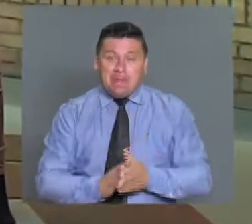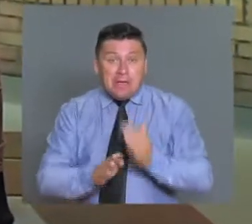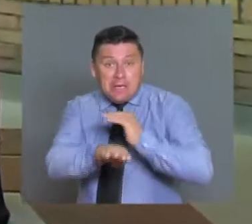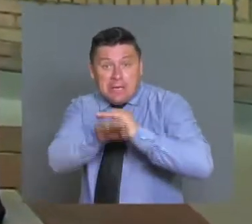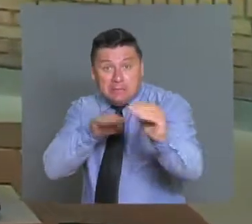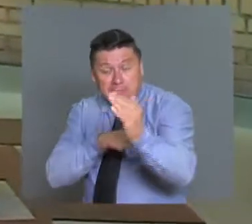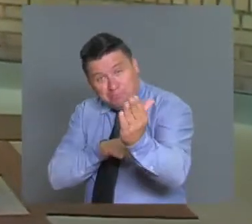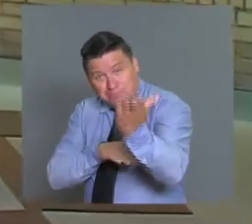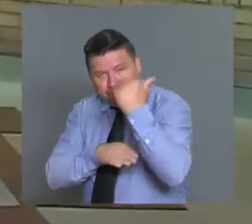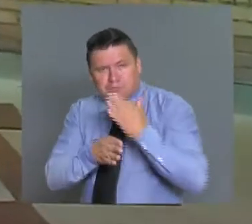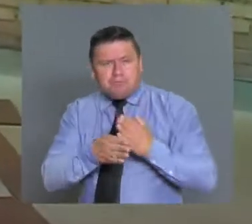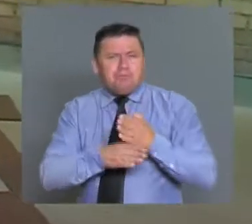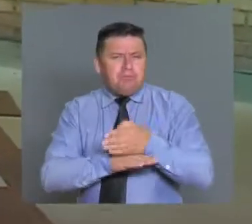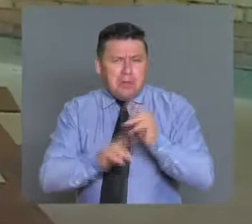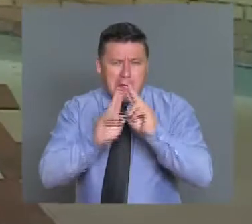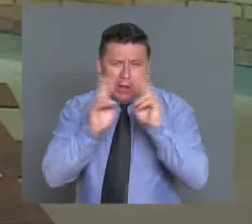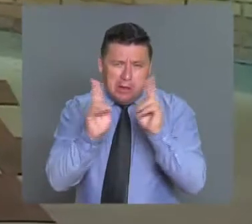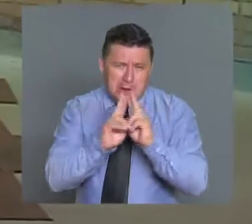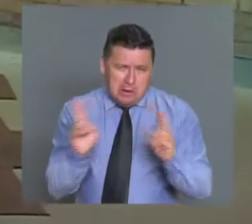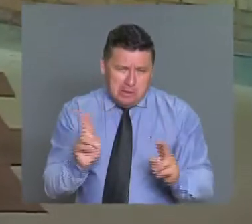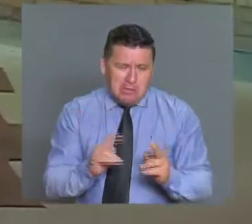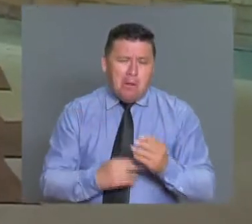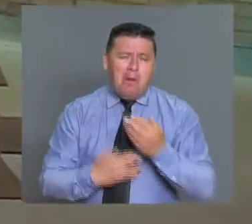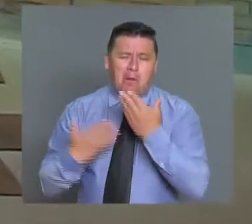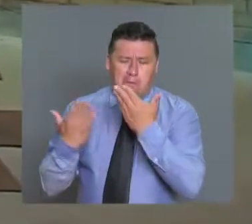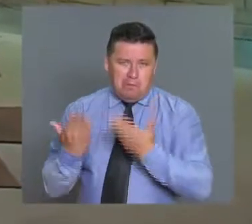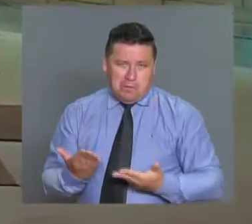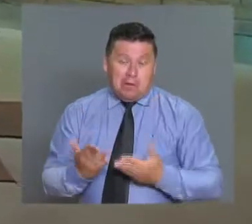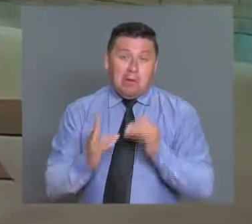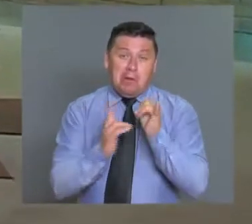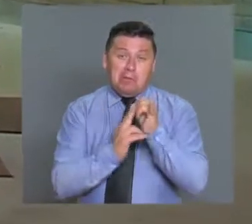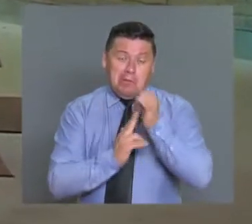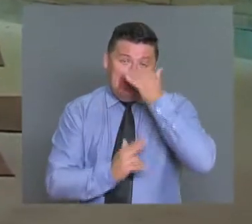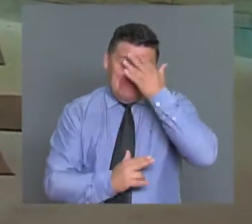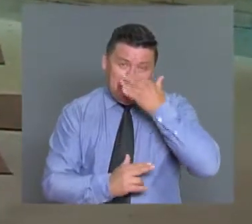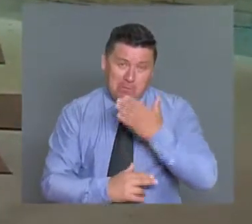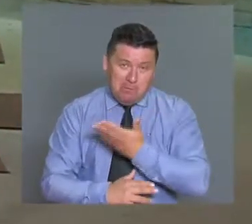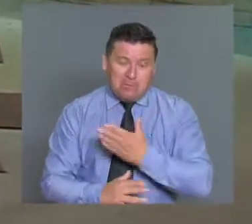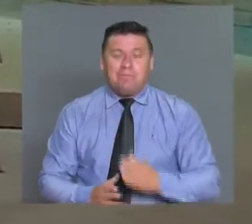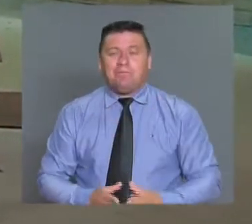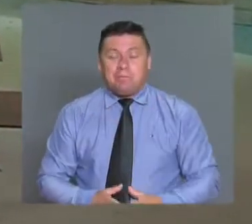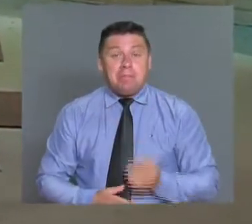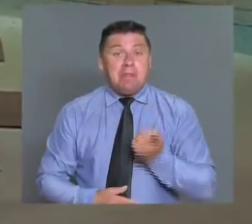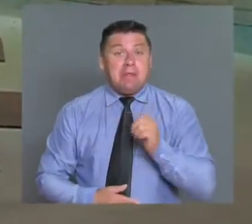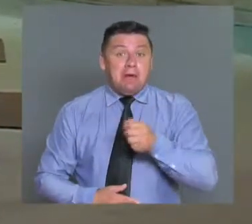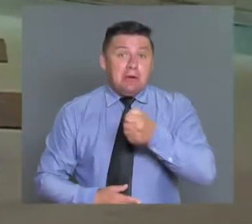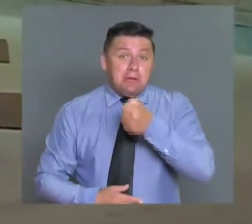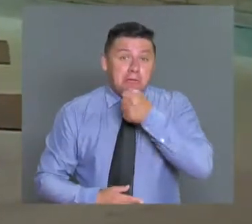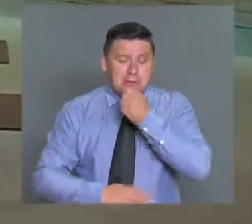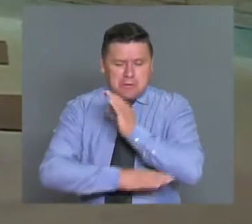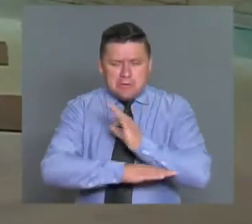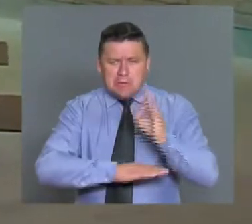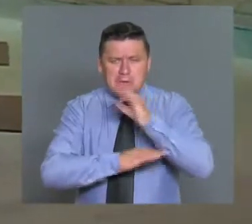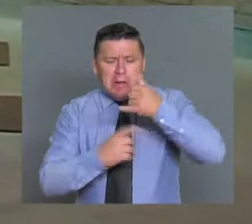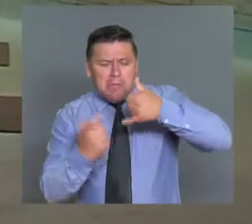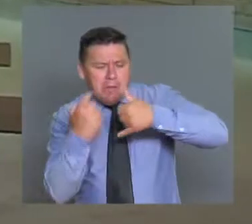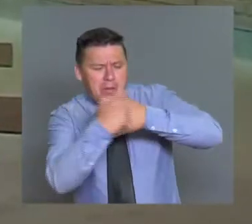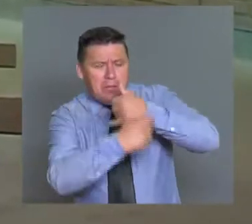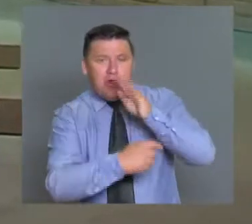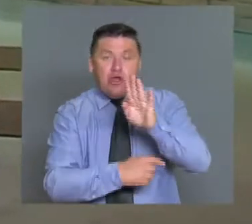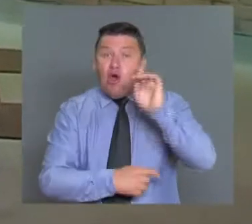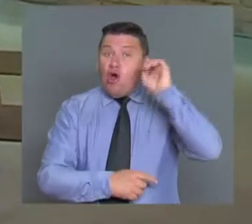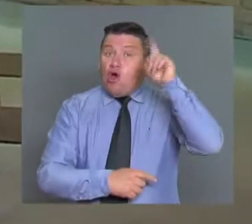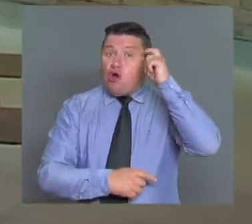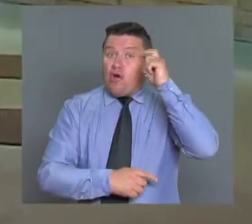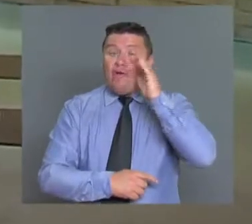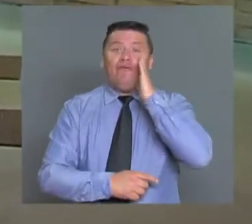a seguirnos a través de nuestras redes sociales oficiales en YouTube y Facebook Live. Estas son noticias de la ESAP, de las regiones y del gobierno